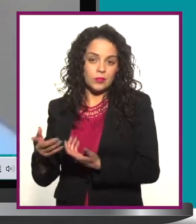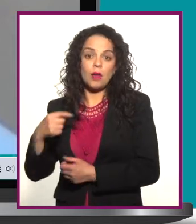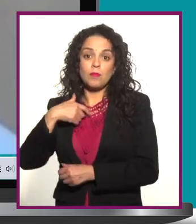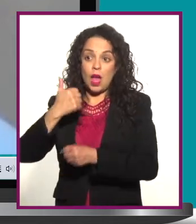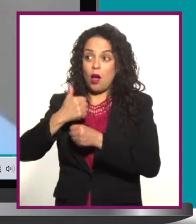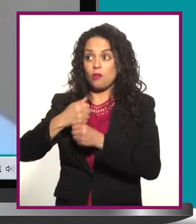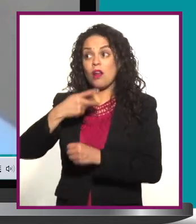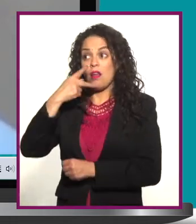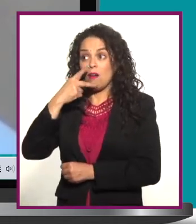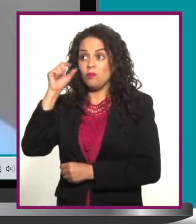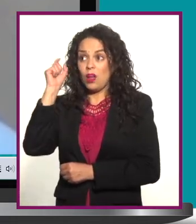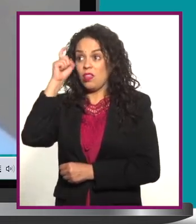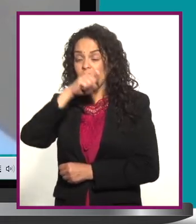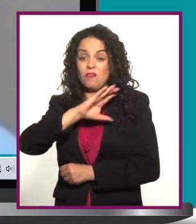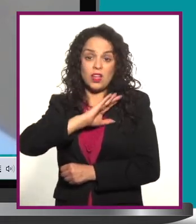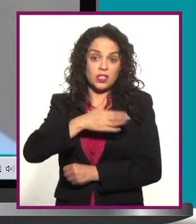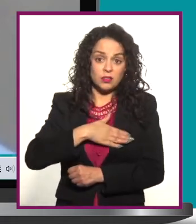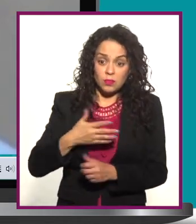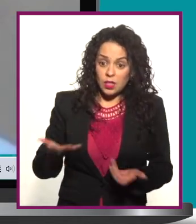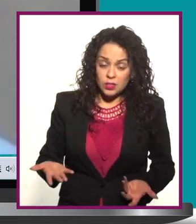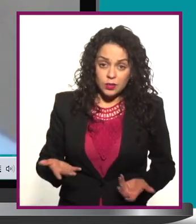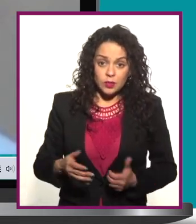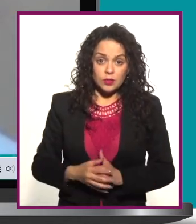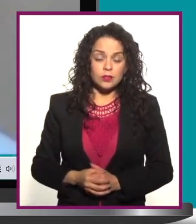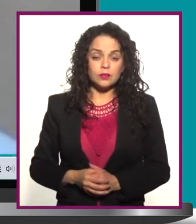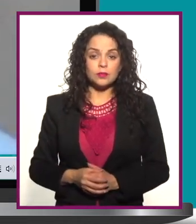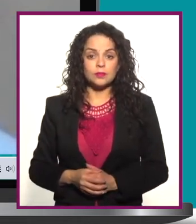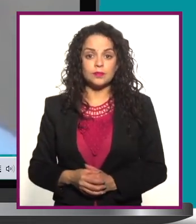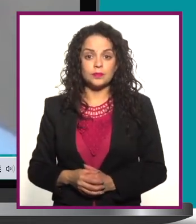Mi abuela hablaba así, con dificultad el castellano,